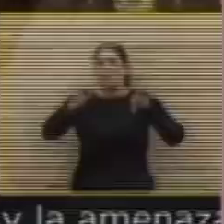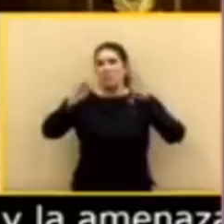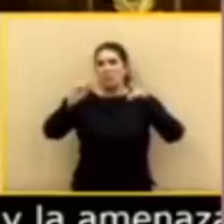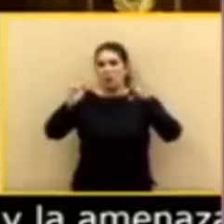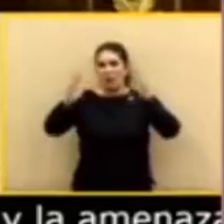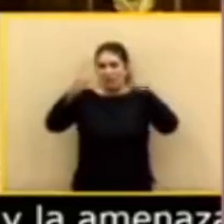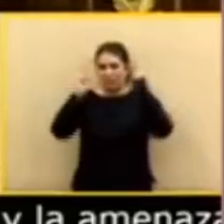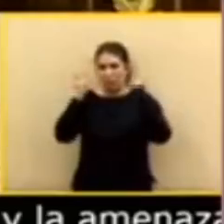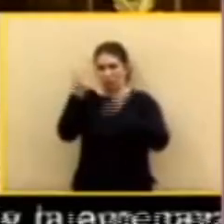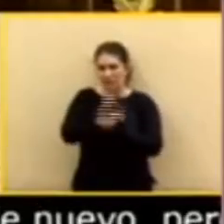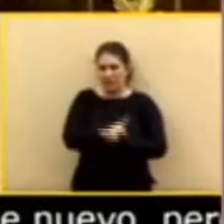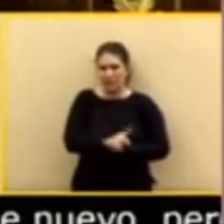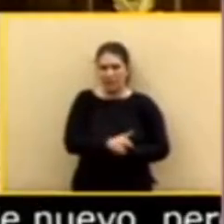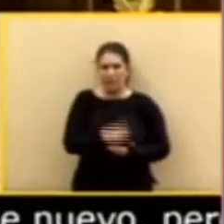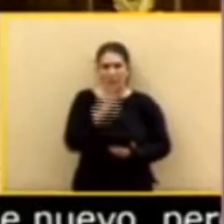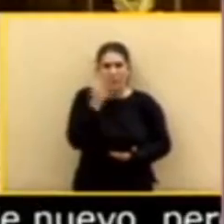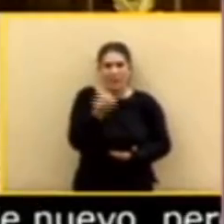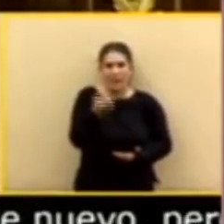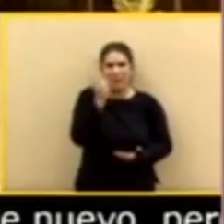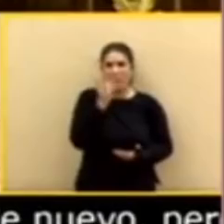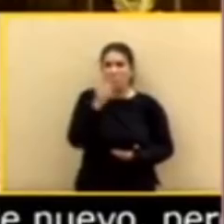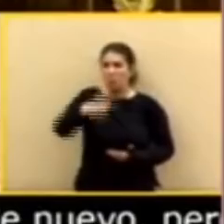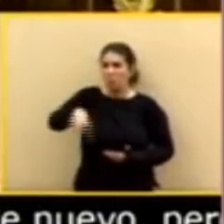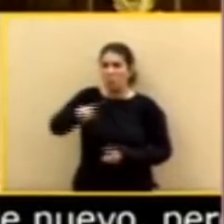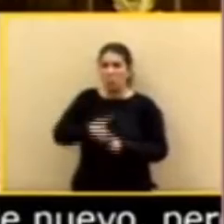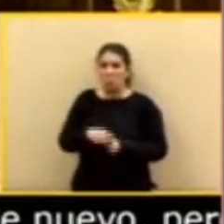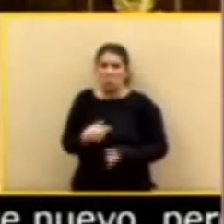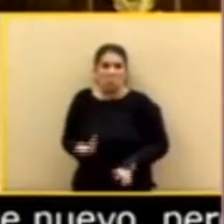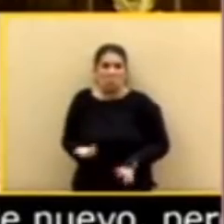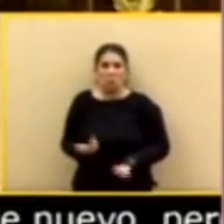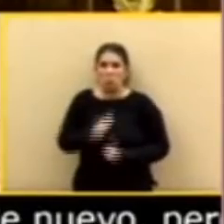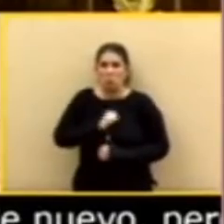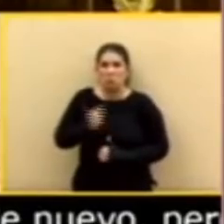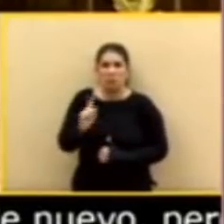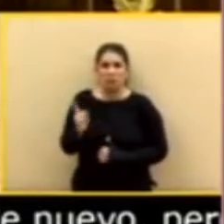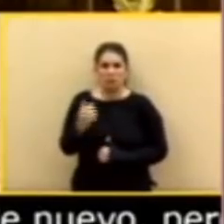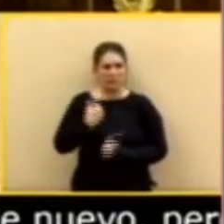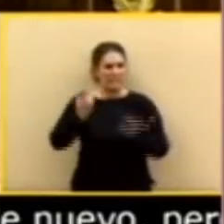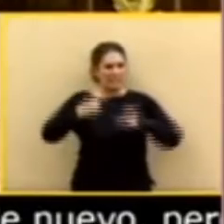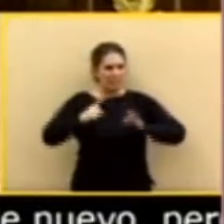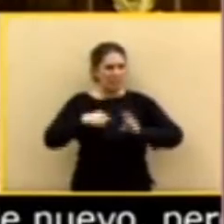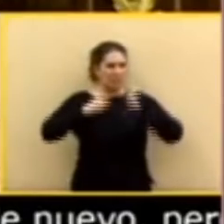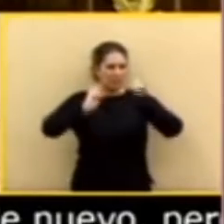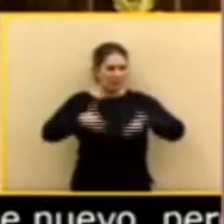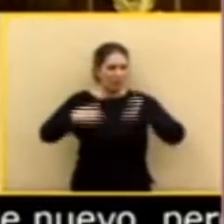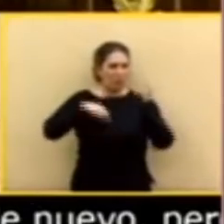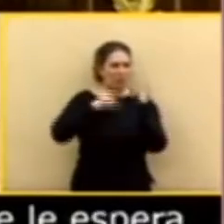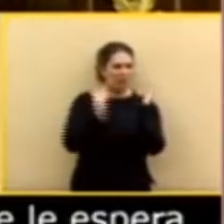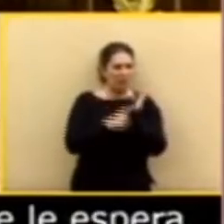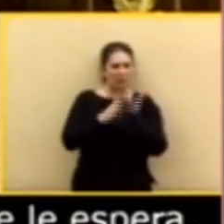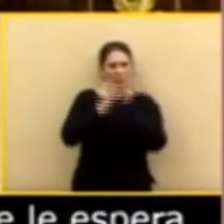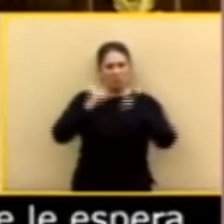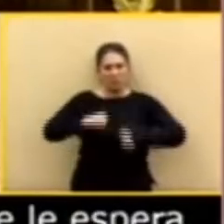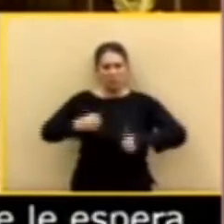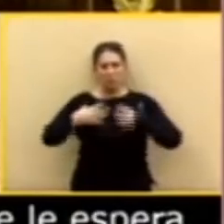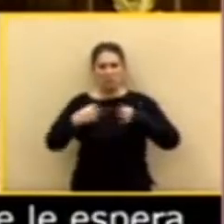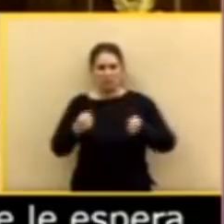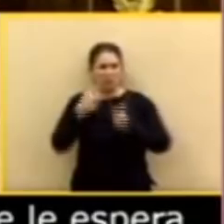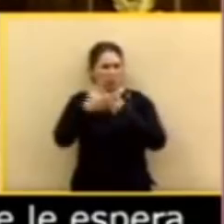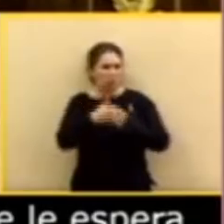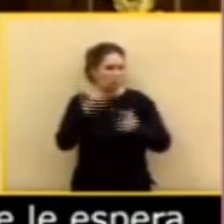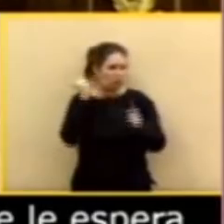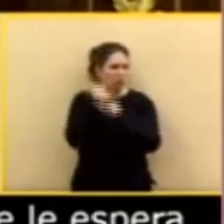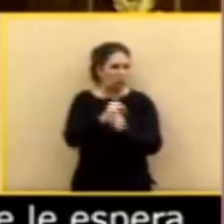llamado, mal llamado proceso de paz con ETA, el Mariano Rajoy que le espeta a Zapatero ¿usted antes de 2011, traiciona? Usted